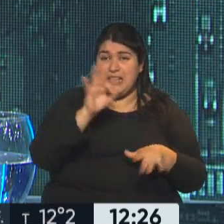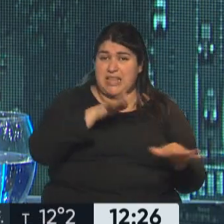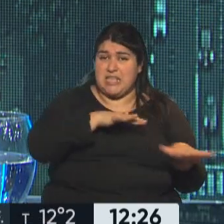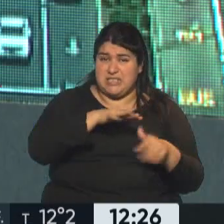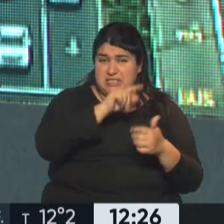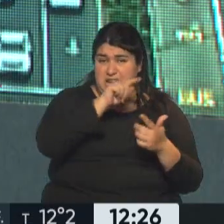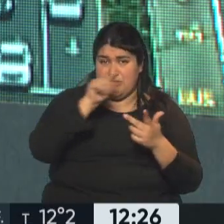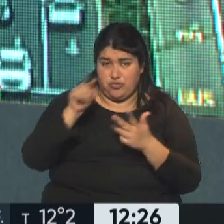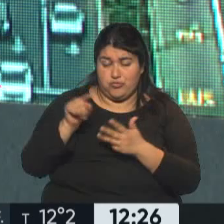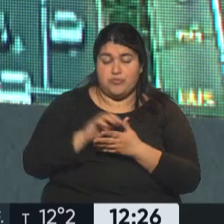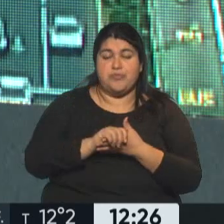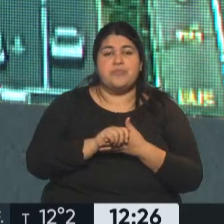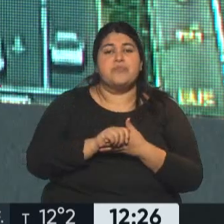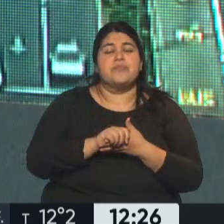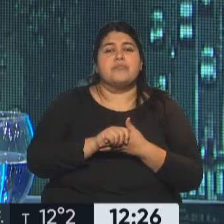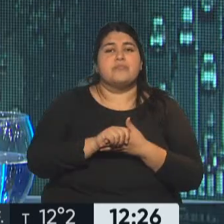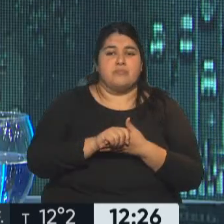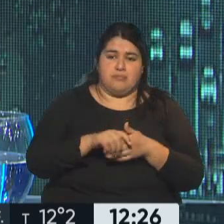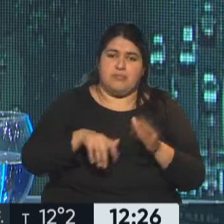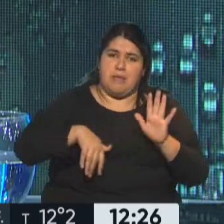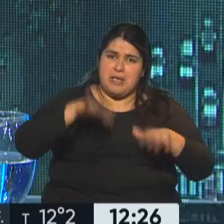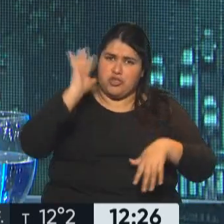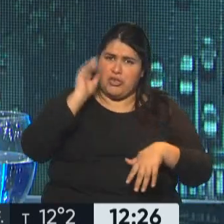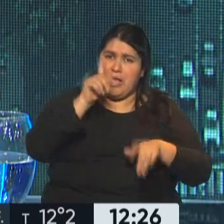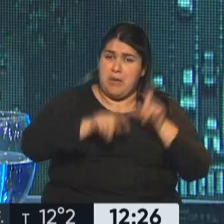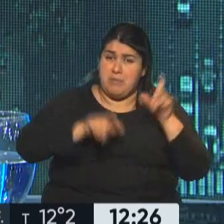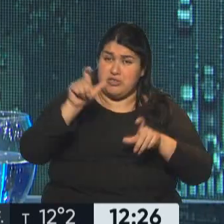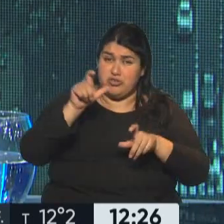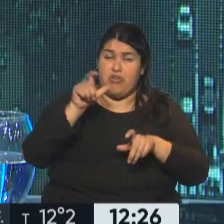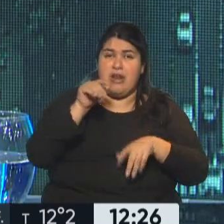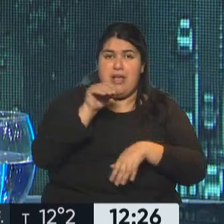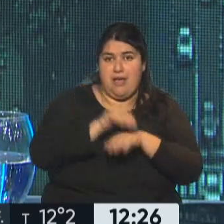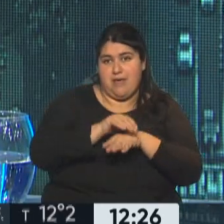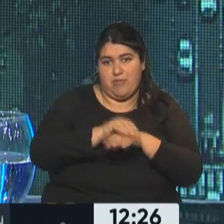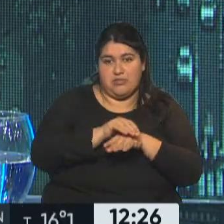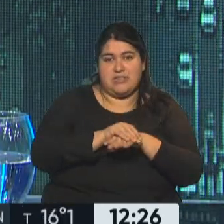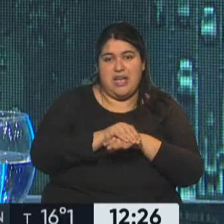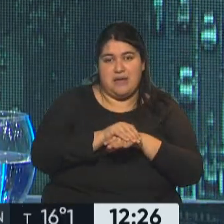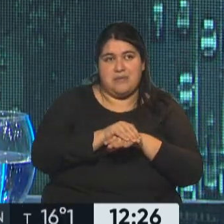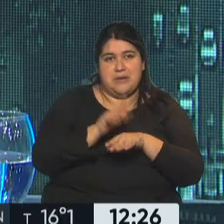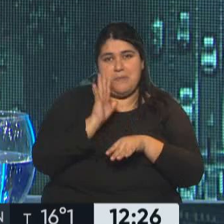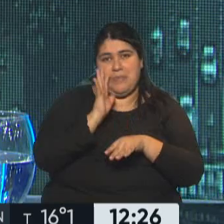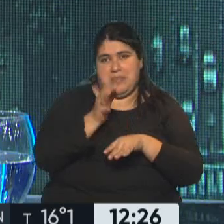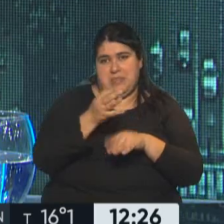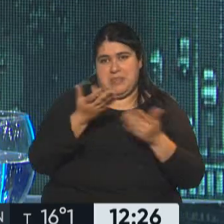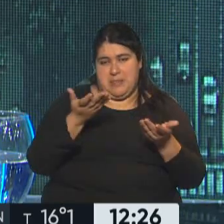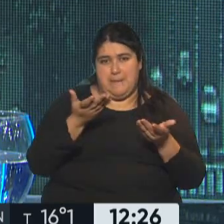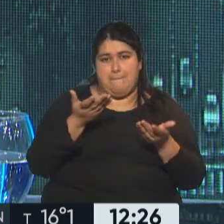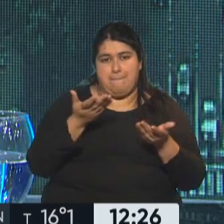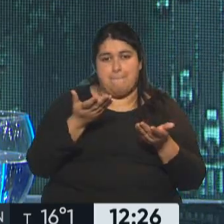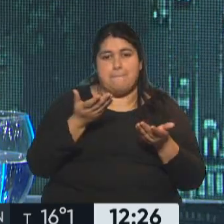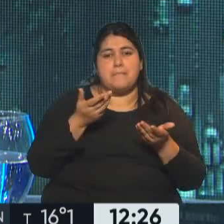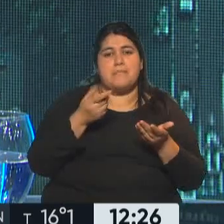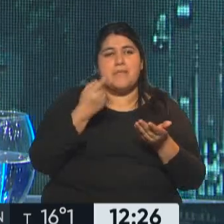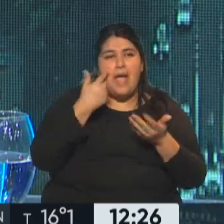casos. Notablemente, gran parte de las personas respondentes fue una muestra